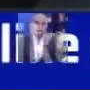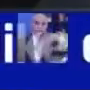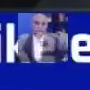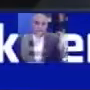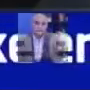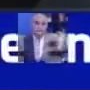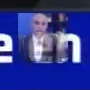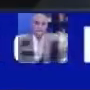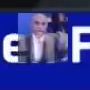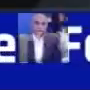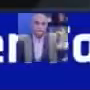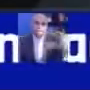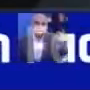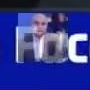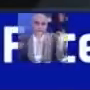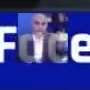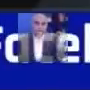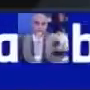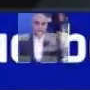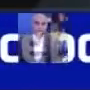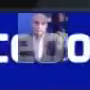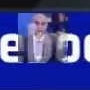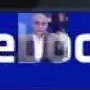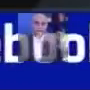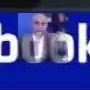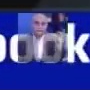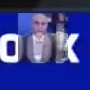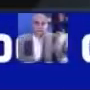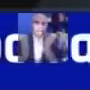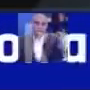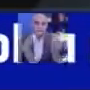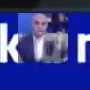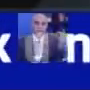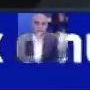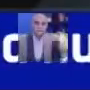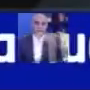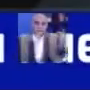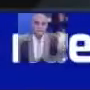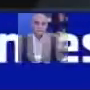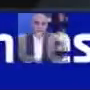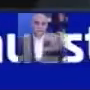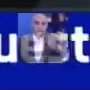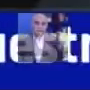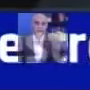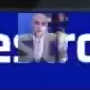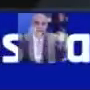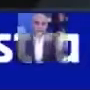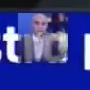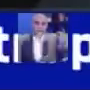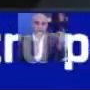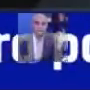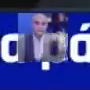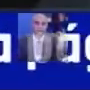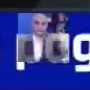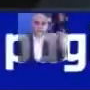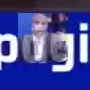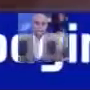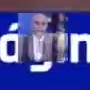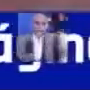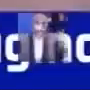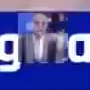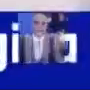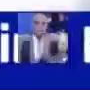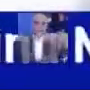donó una muy buena lana, más de 60,000 bolívares. Lo vamos